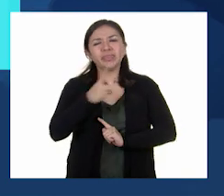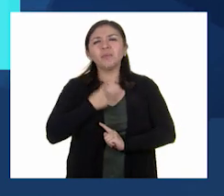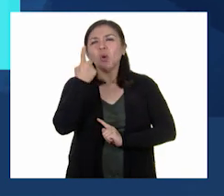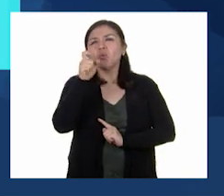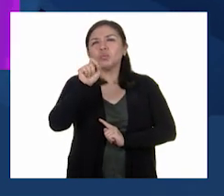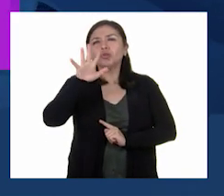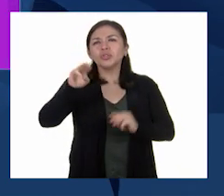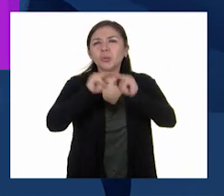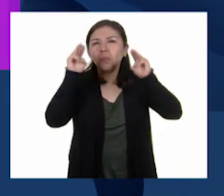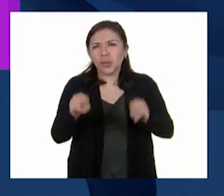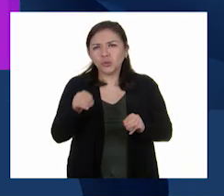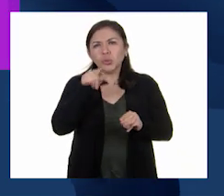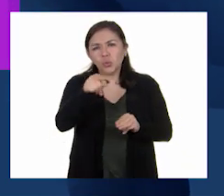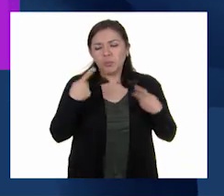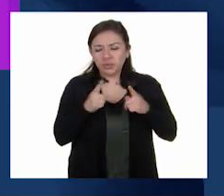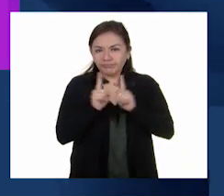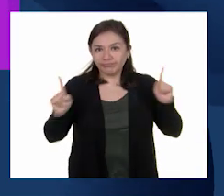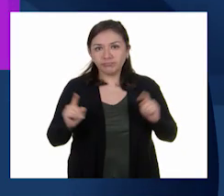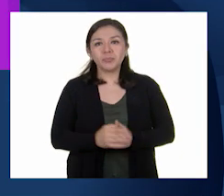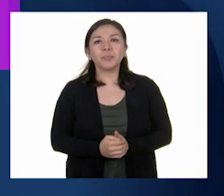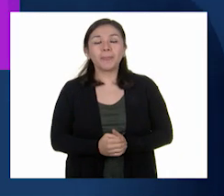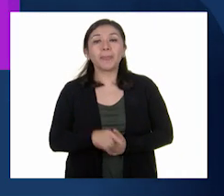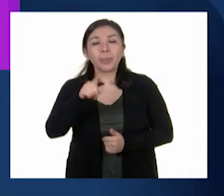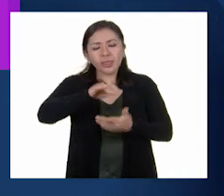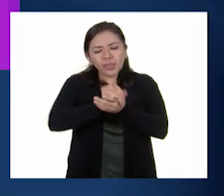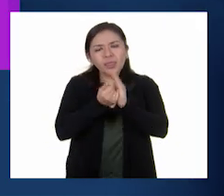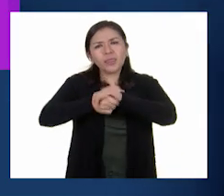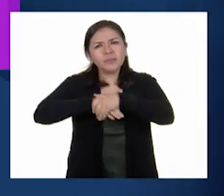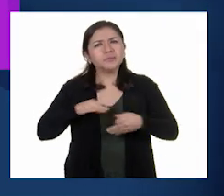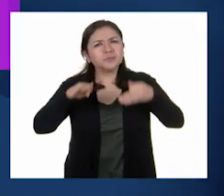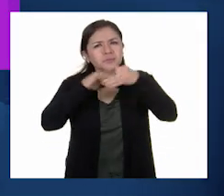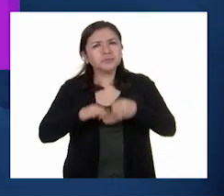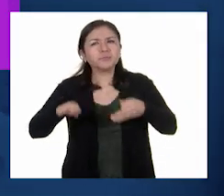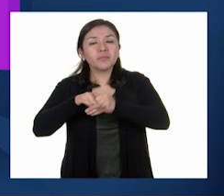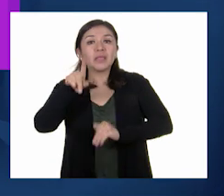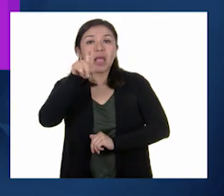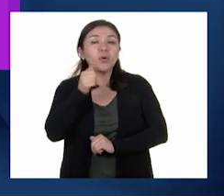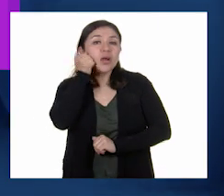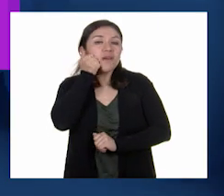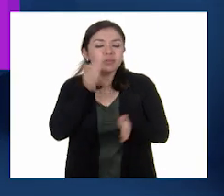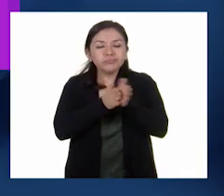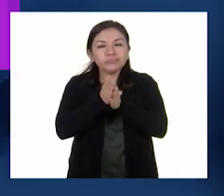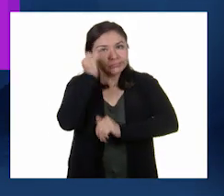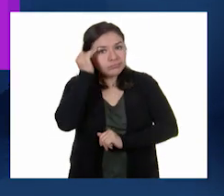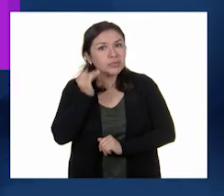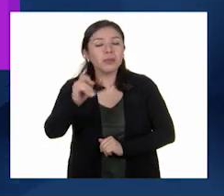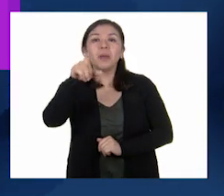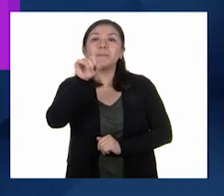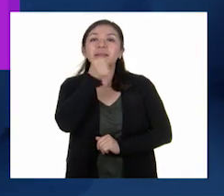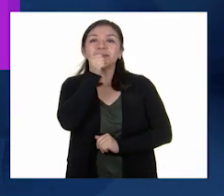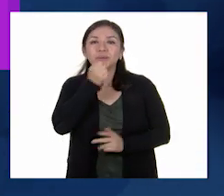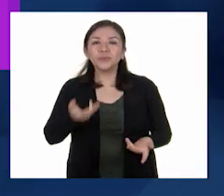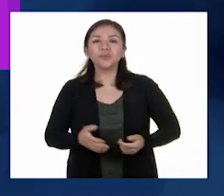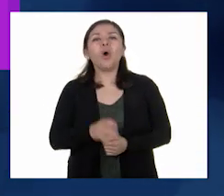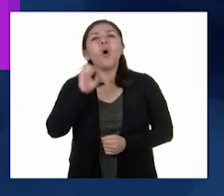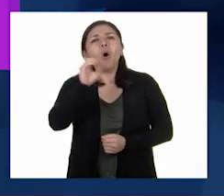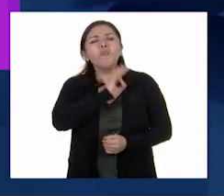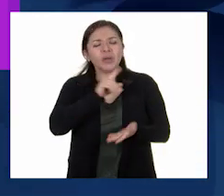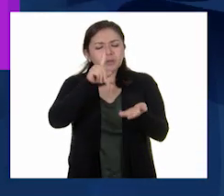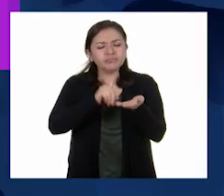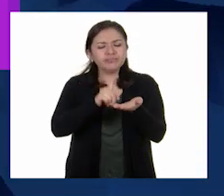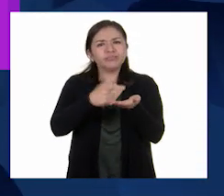metros entre tú y los demás. Lávate las manos muy seguido con agua y jabón por lo menos durante 20 segundos o